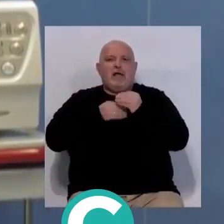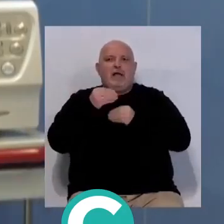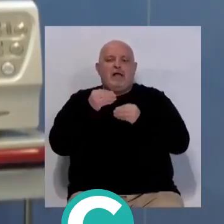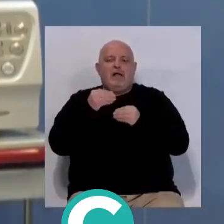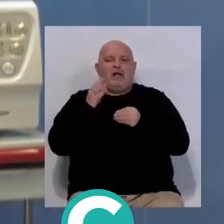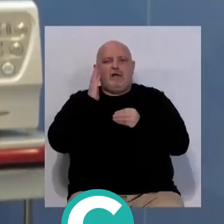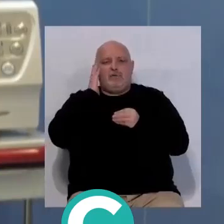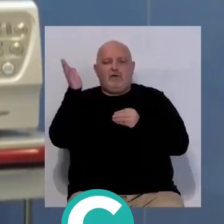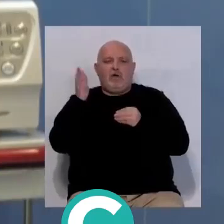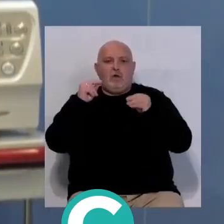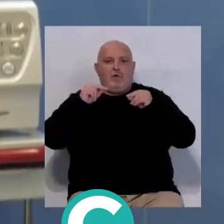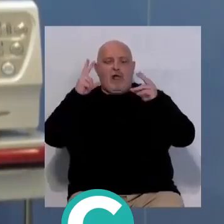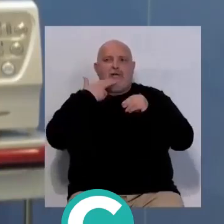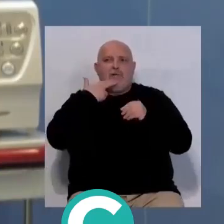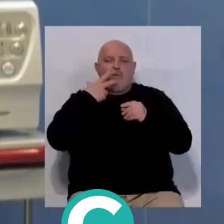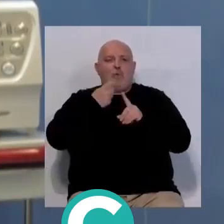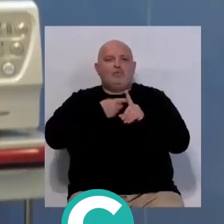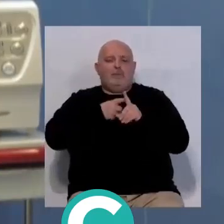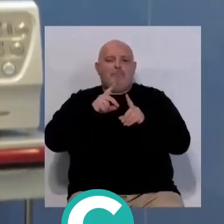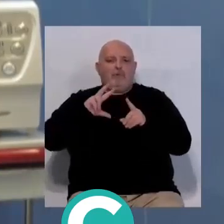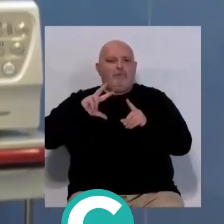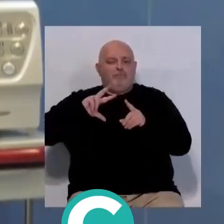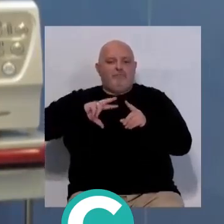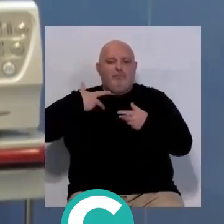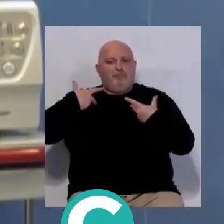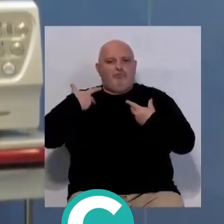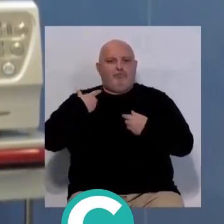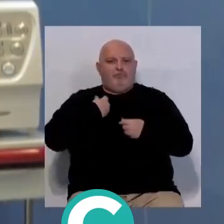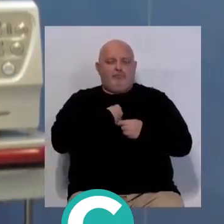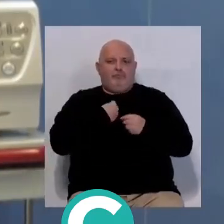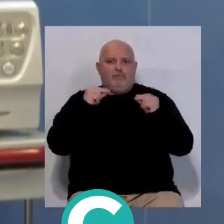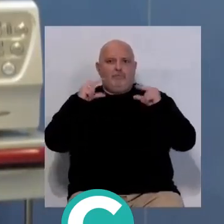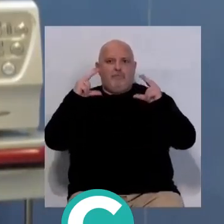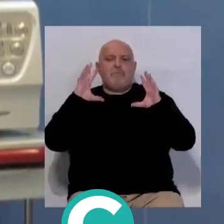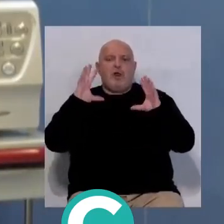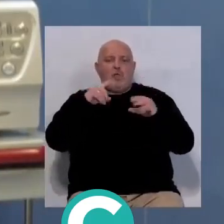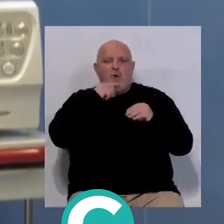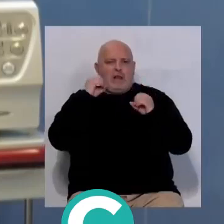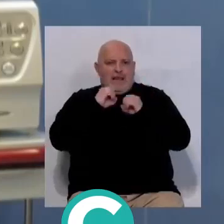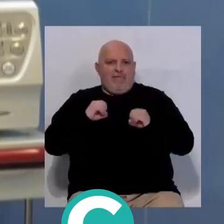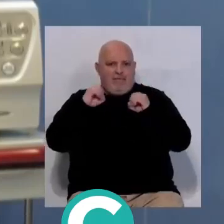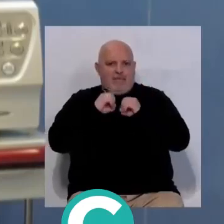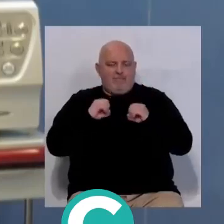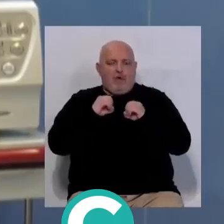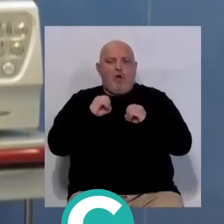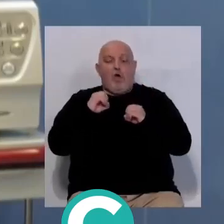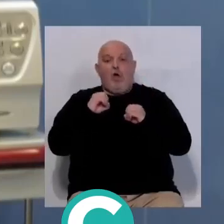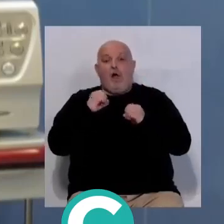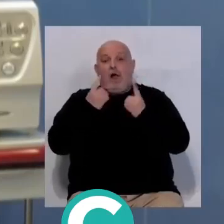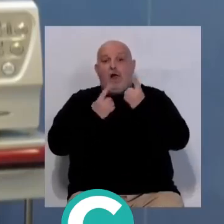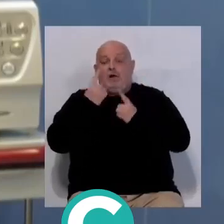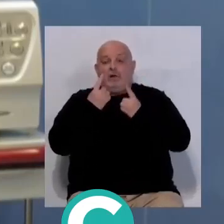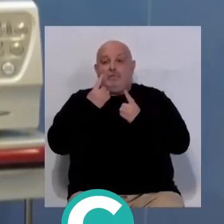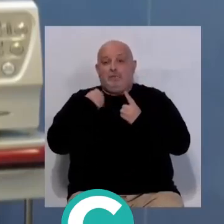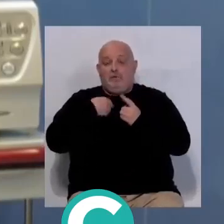con sedación consciente, es decir, utilizando medicación para sedar al paciente sin anestesia general. A veces hecho